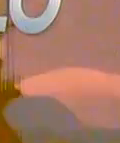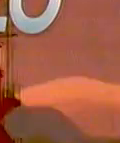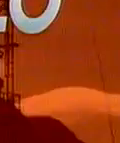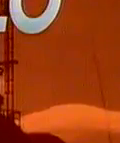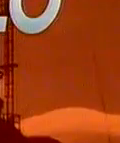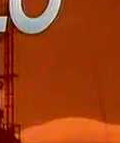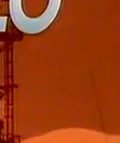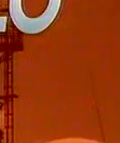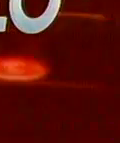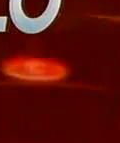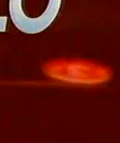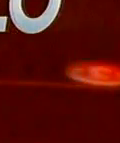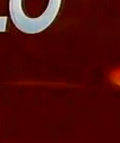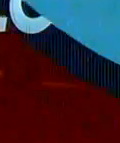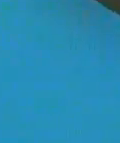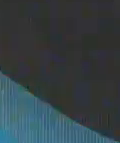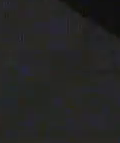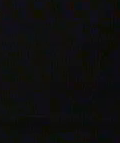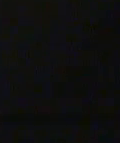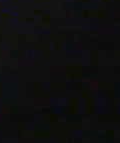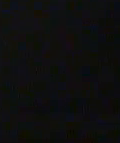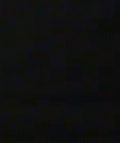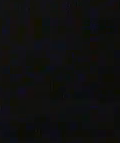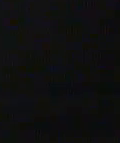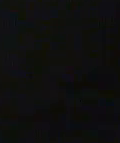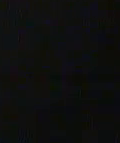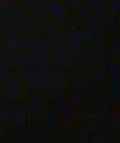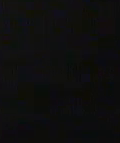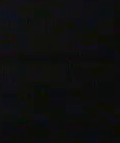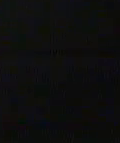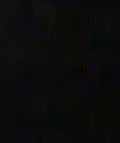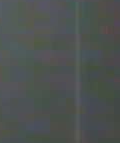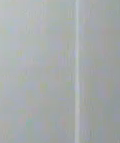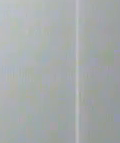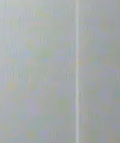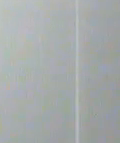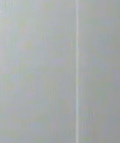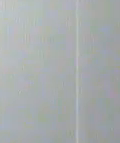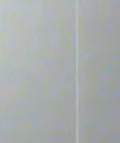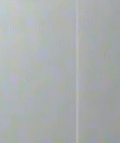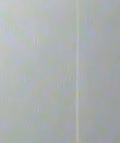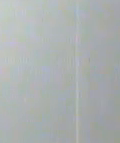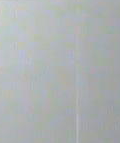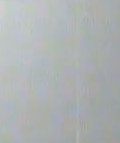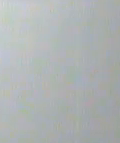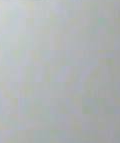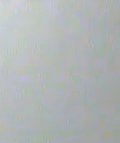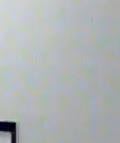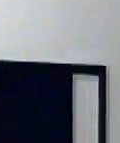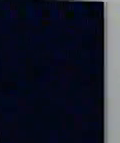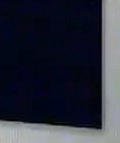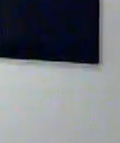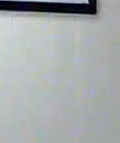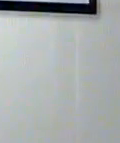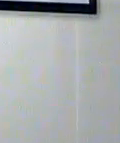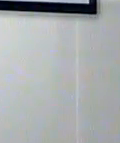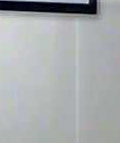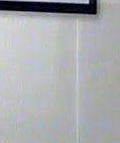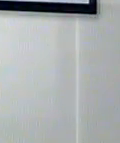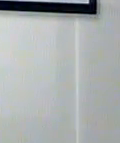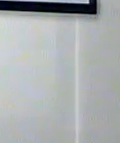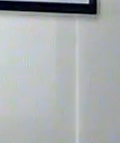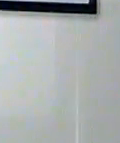30. Desarrollo Económico por Ecuador TV. ¿Necesitas publicar tu aviso judicial y no sabes